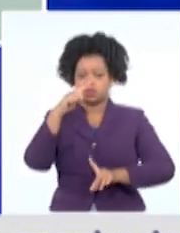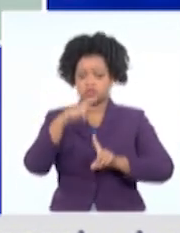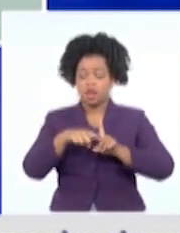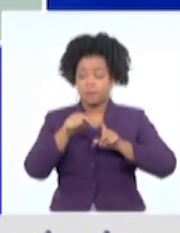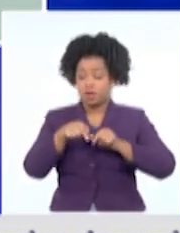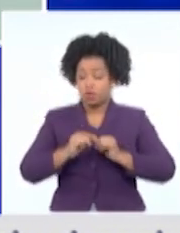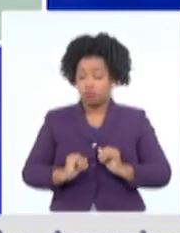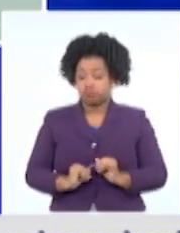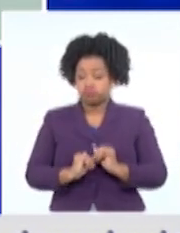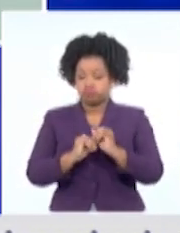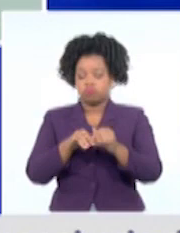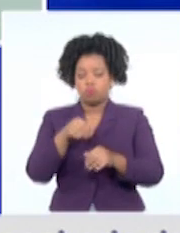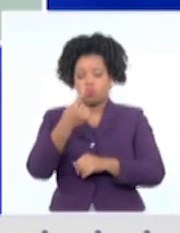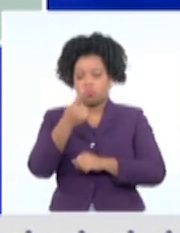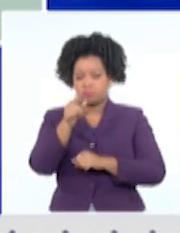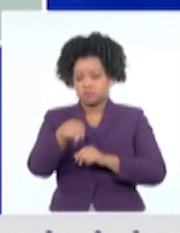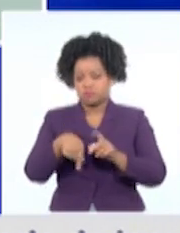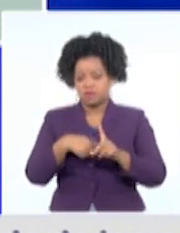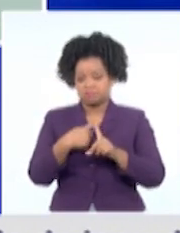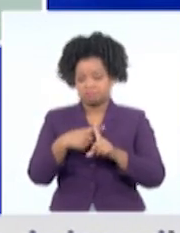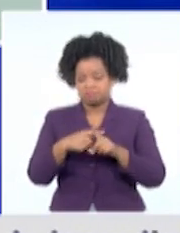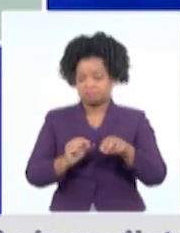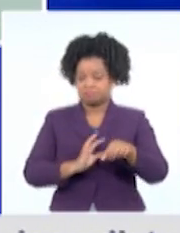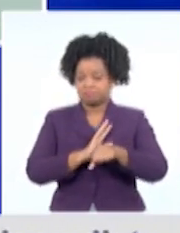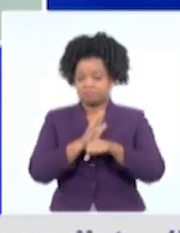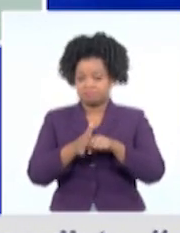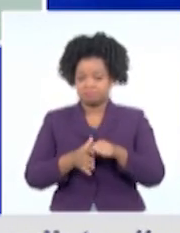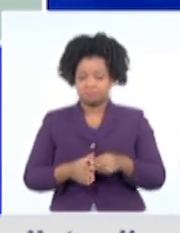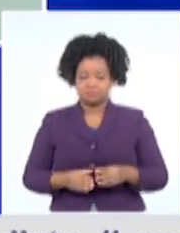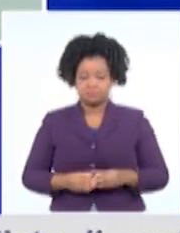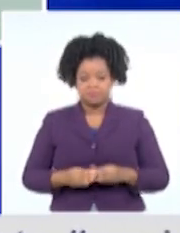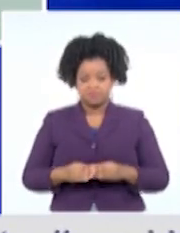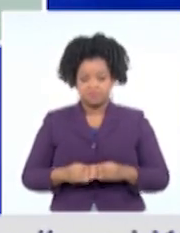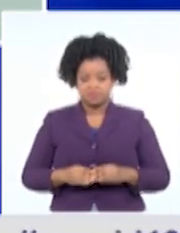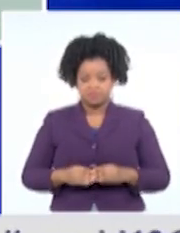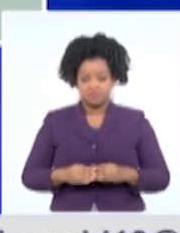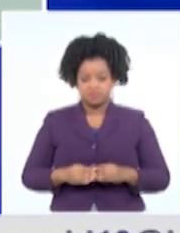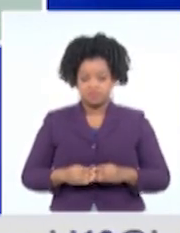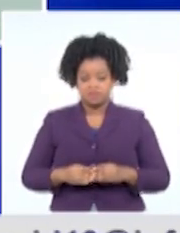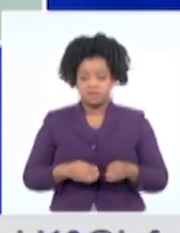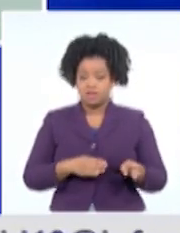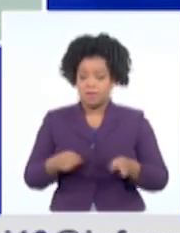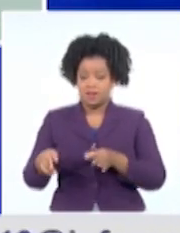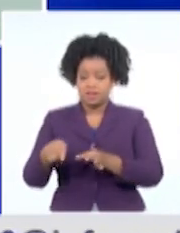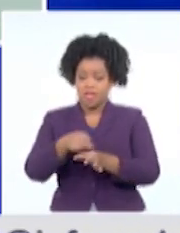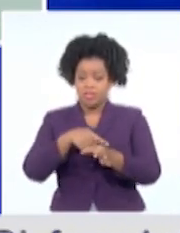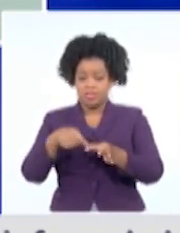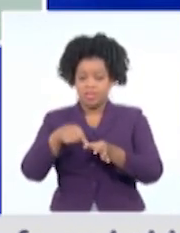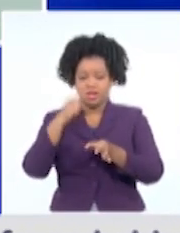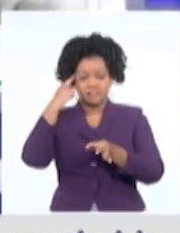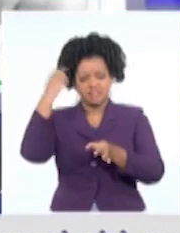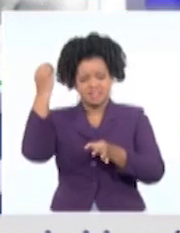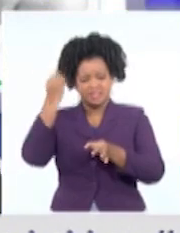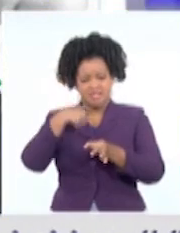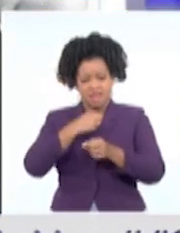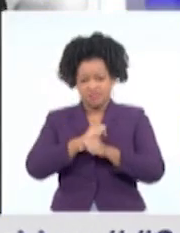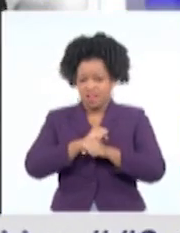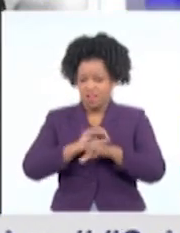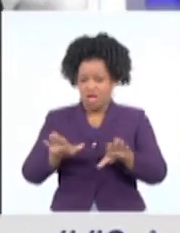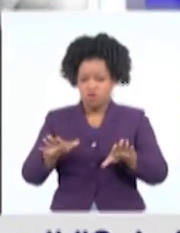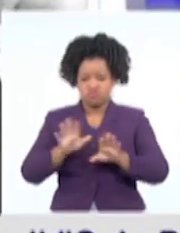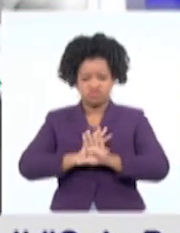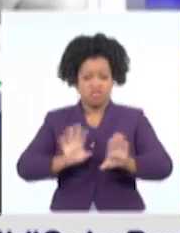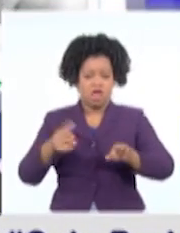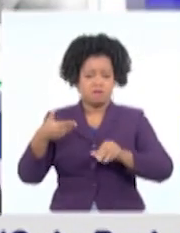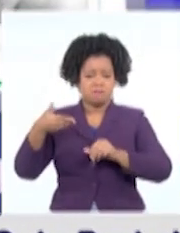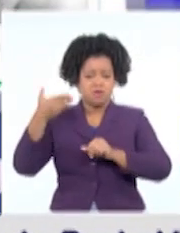reportando un solo caso positivo a la COVID-19 y por supuesto que el municipio especial Isla de la Juventud ya desde hace varios días,